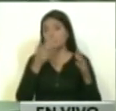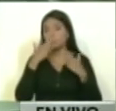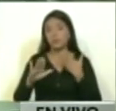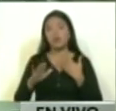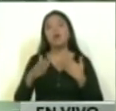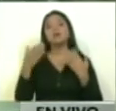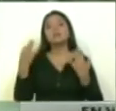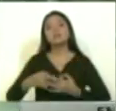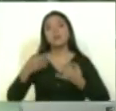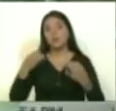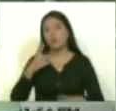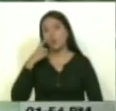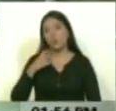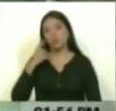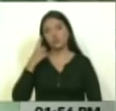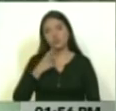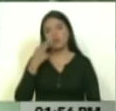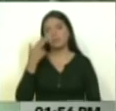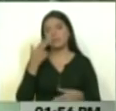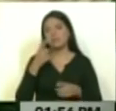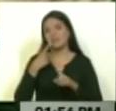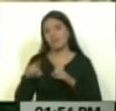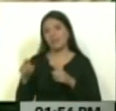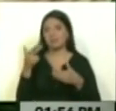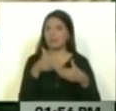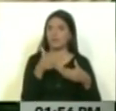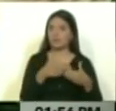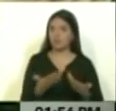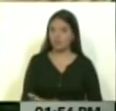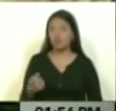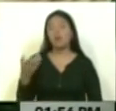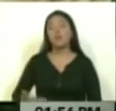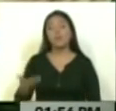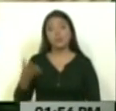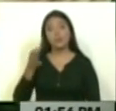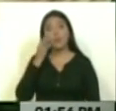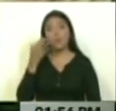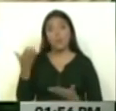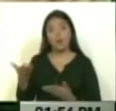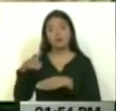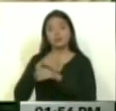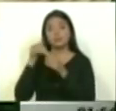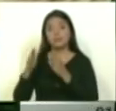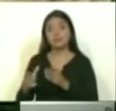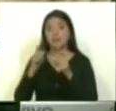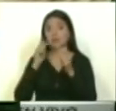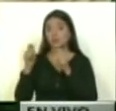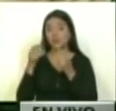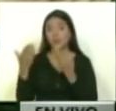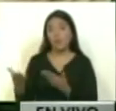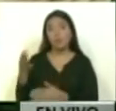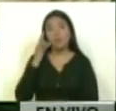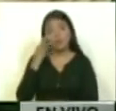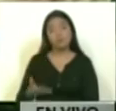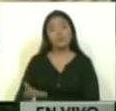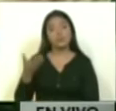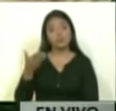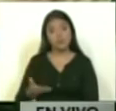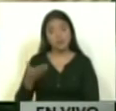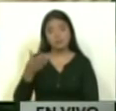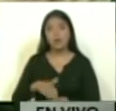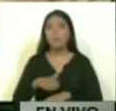nos acostumbramos, que fue la renta petrolera. Es muy importante lo que acaba de decir la ministra de Turismo, compañera Marlene Contreras,